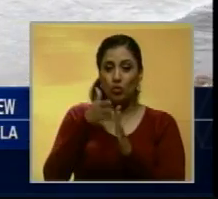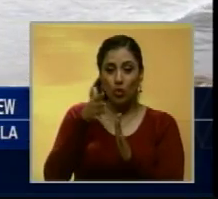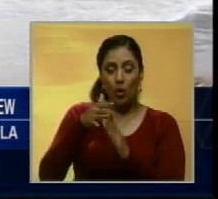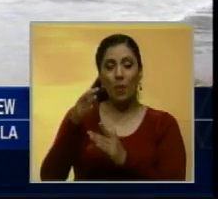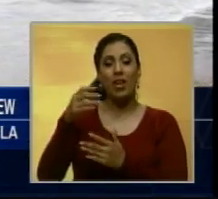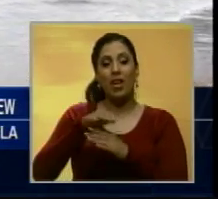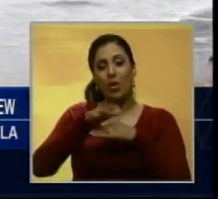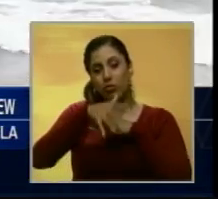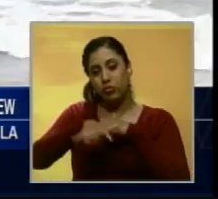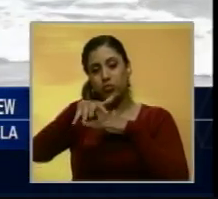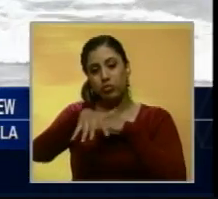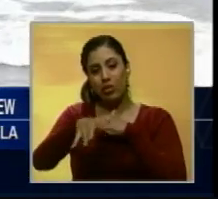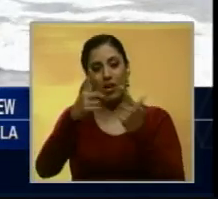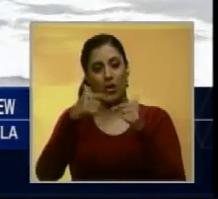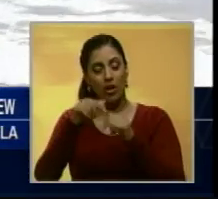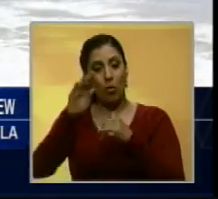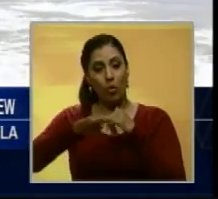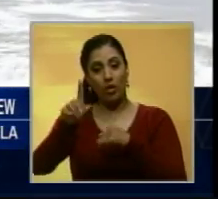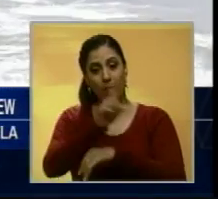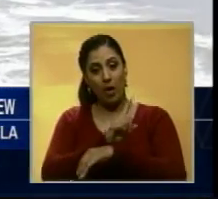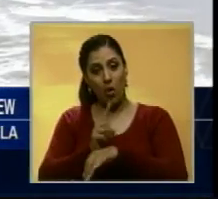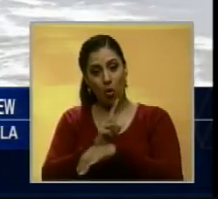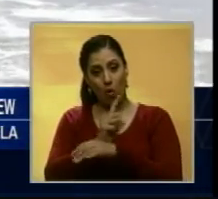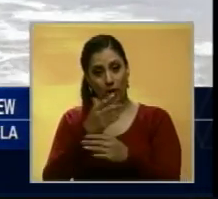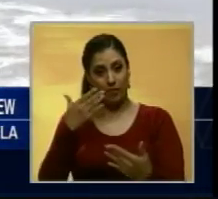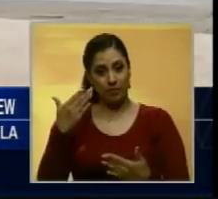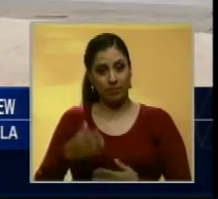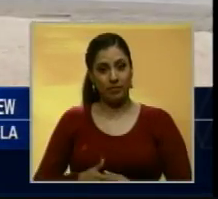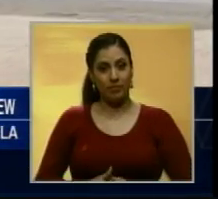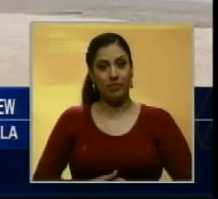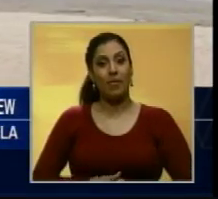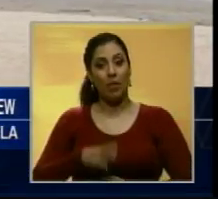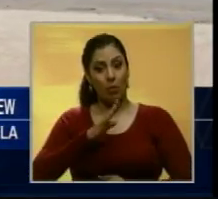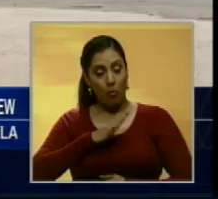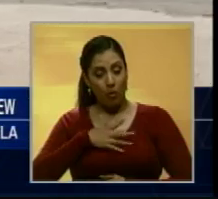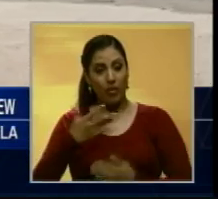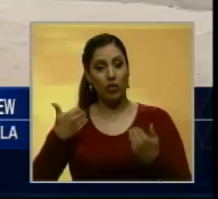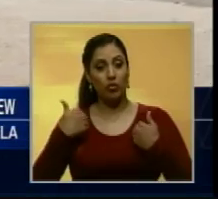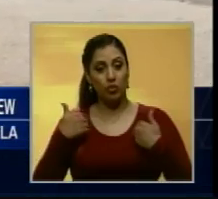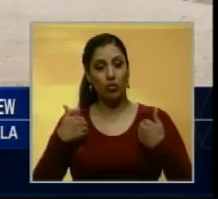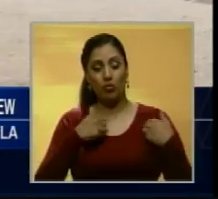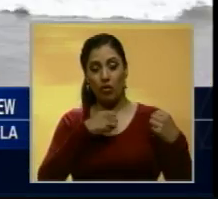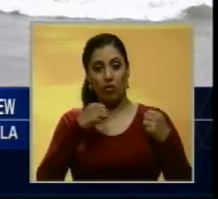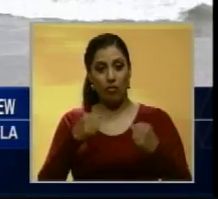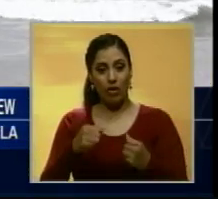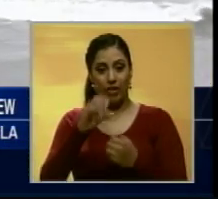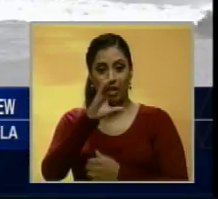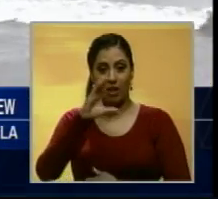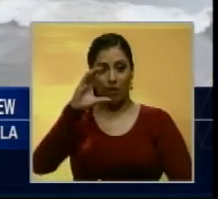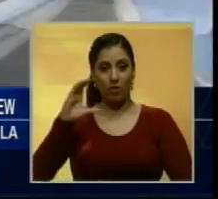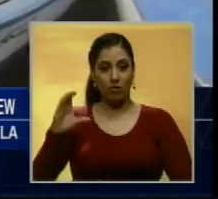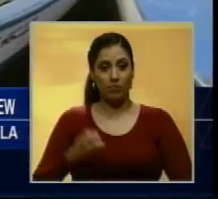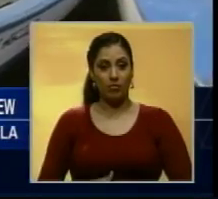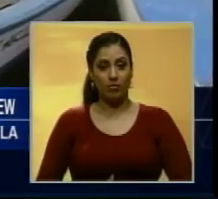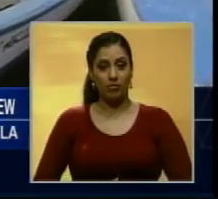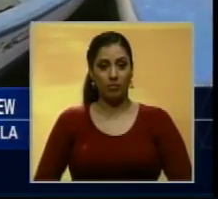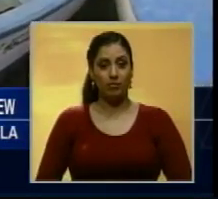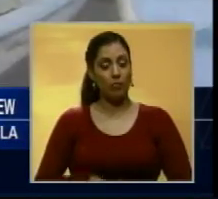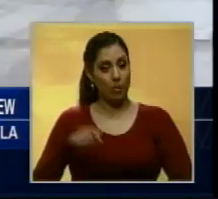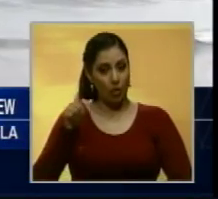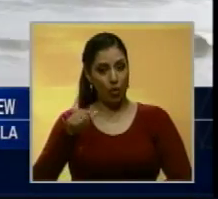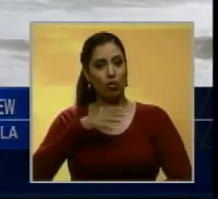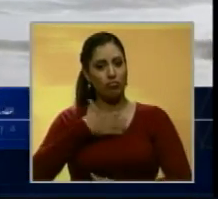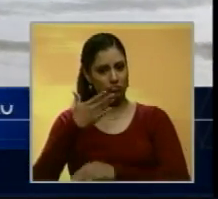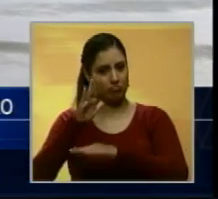sobre el recorrido que ha venido haciendo en las últimas horas el huracán Matthew y que podría afectar severamente nuestras costas. Hoy les